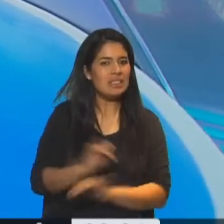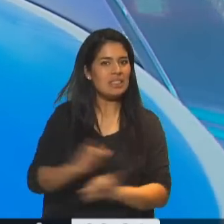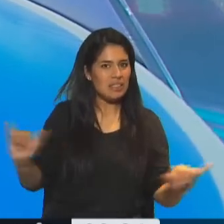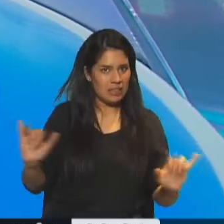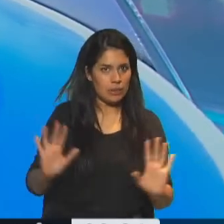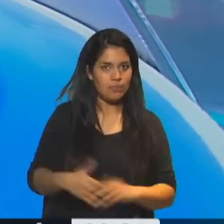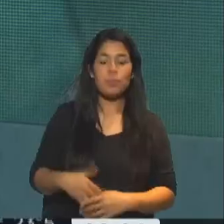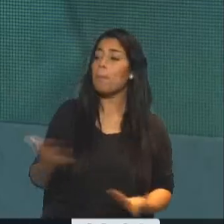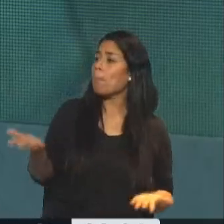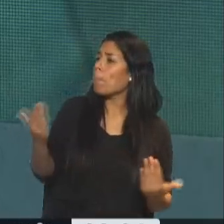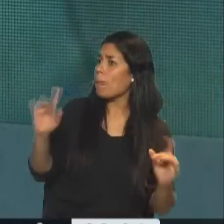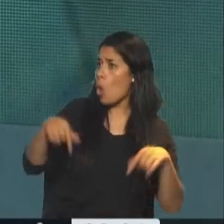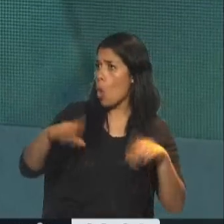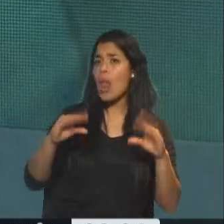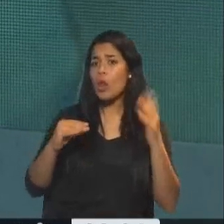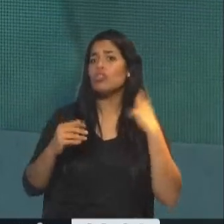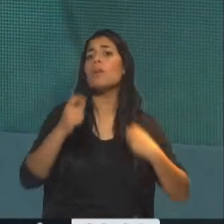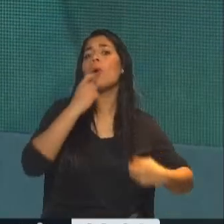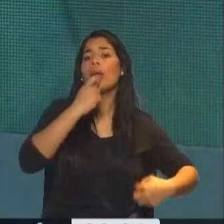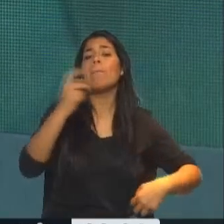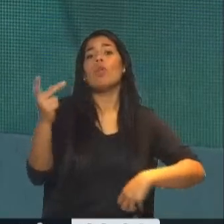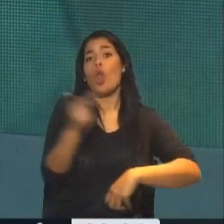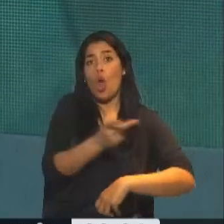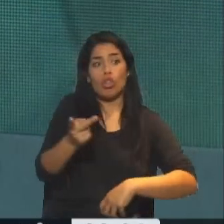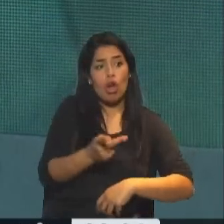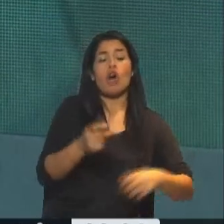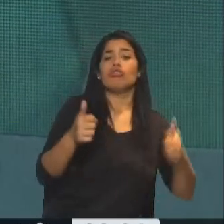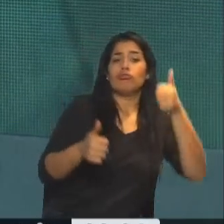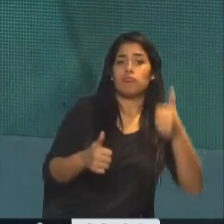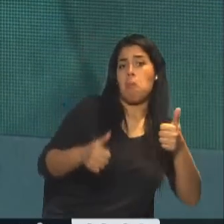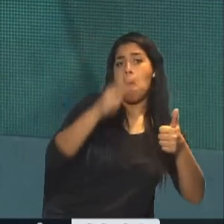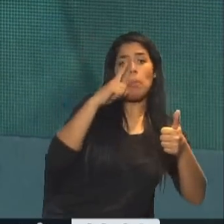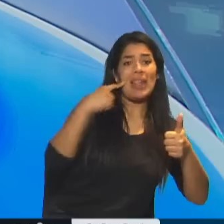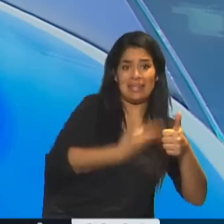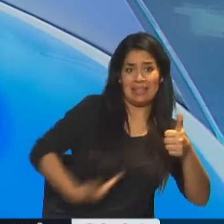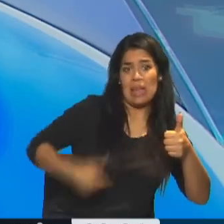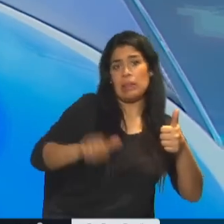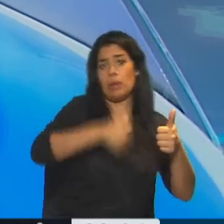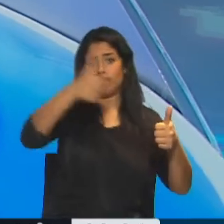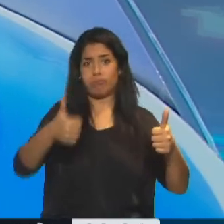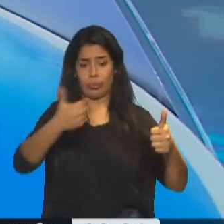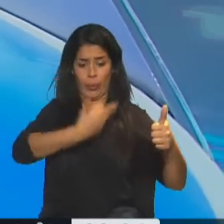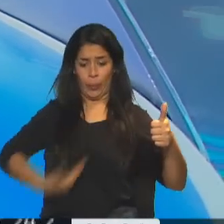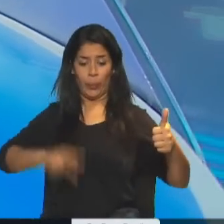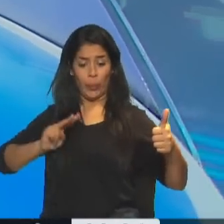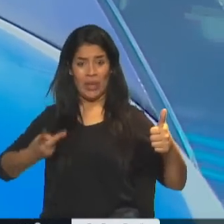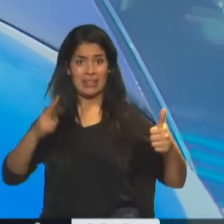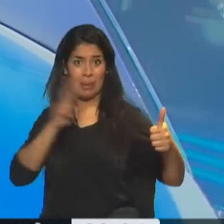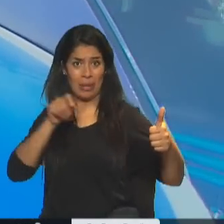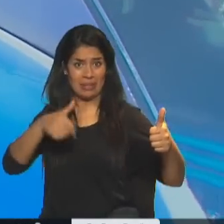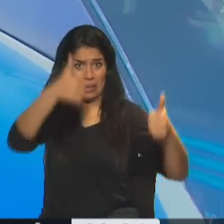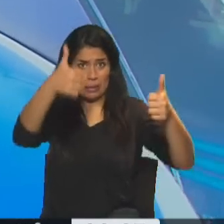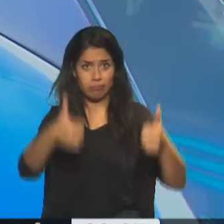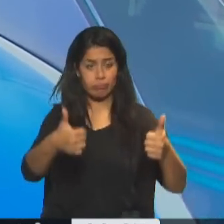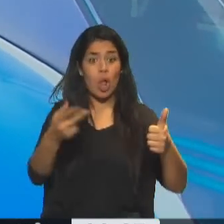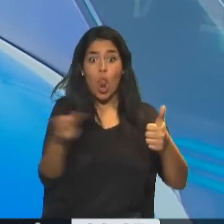anuncio esta noche, como vos decís, si fuera conjunto, mucho más para generar cierto tipo de confianza, ¿no? Es que es la idea. Lo que pasa es que la pregunta que ronda por